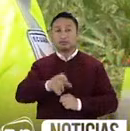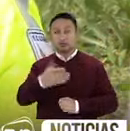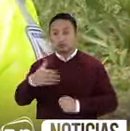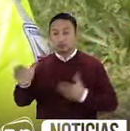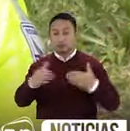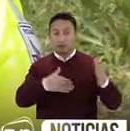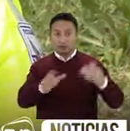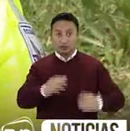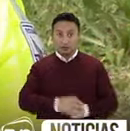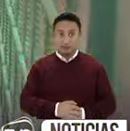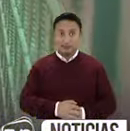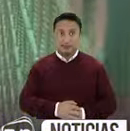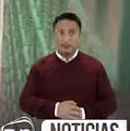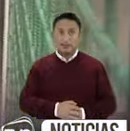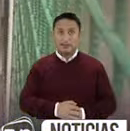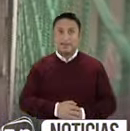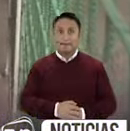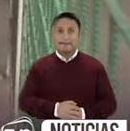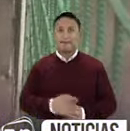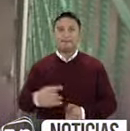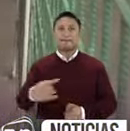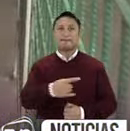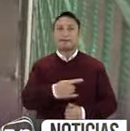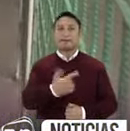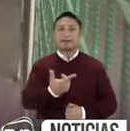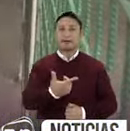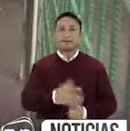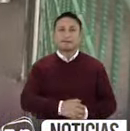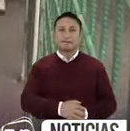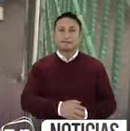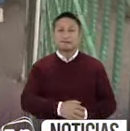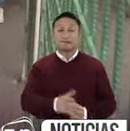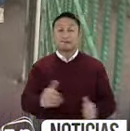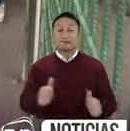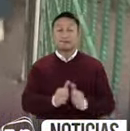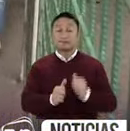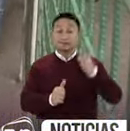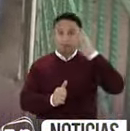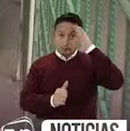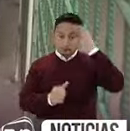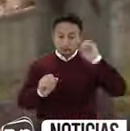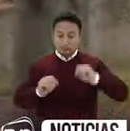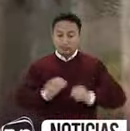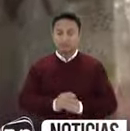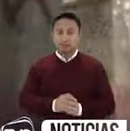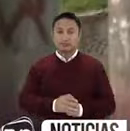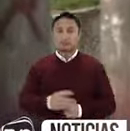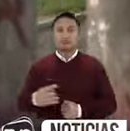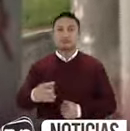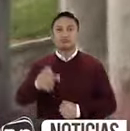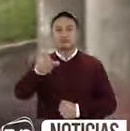suyas, explican que a la par del trabajo operativo de la policía, es necesario utilizar personal